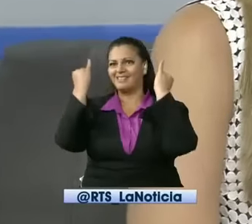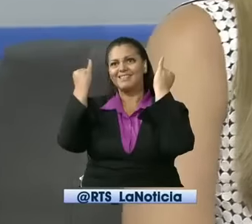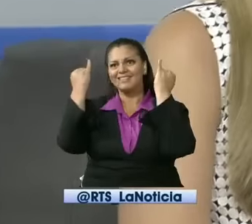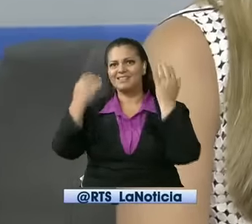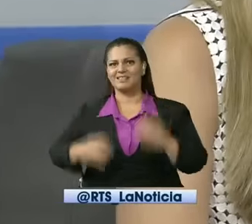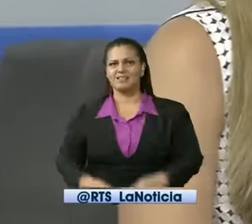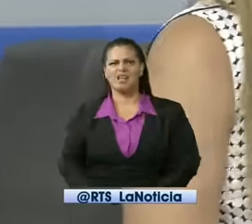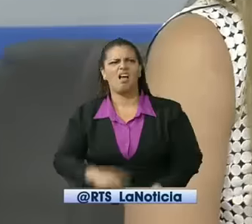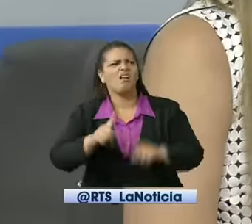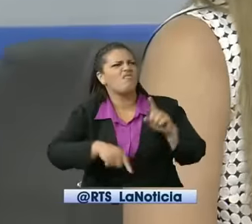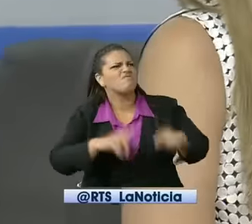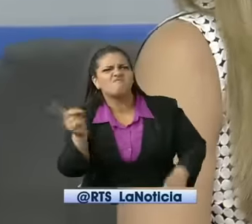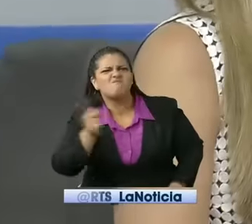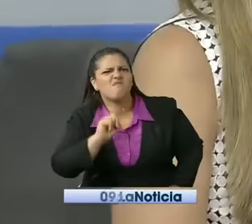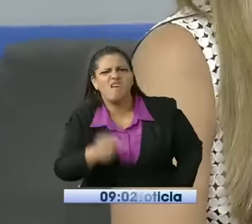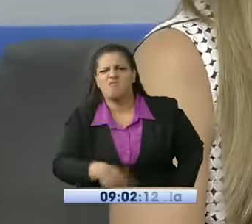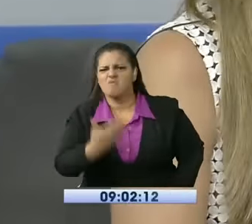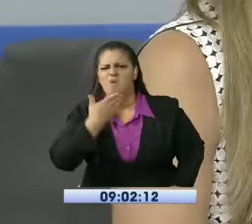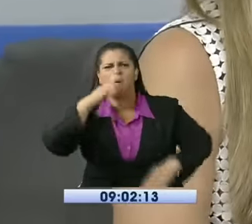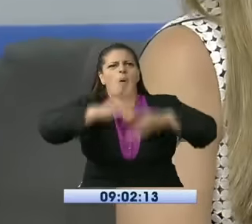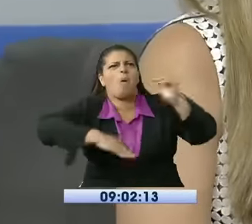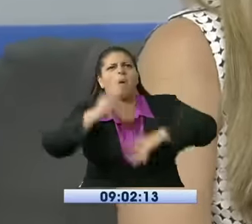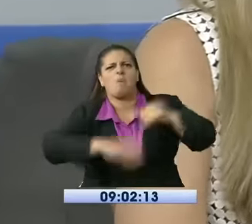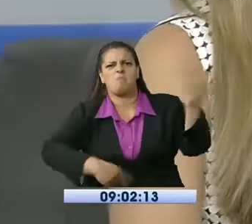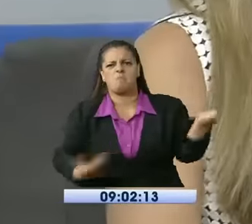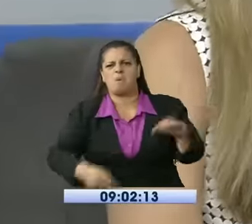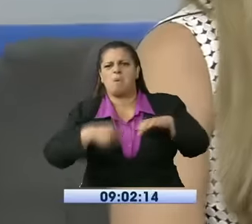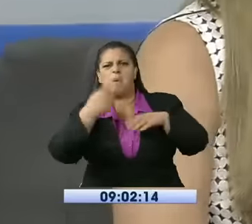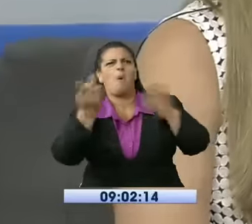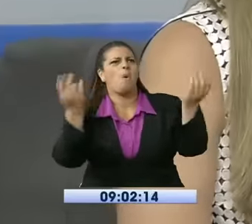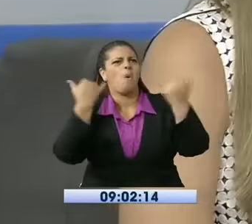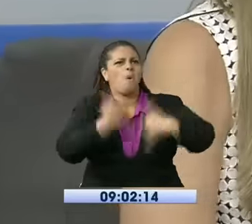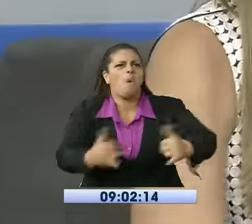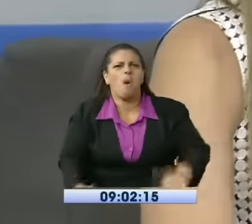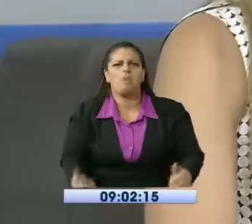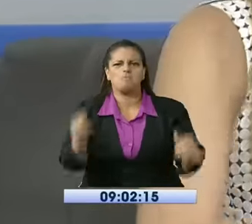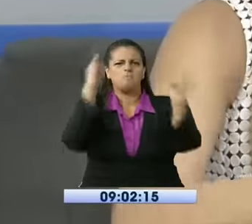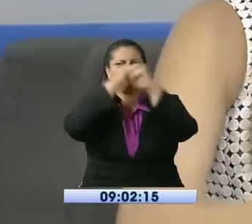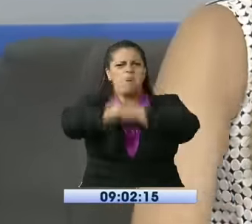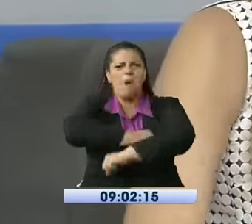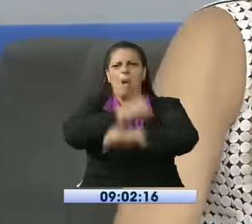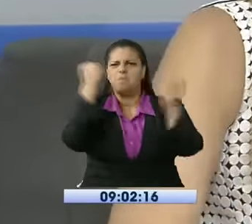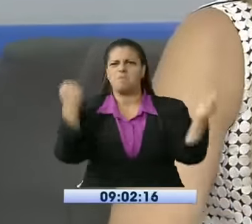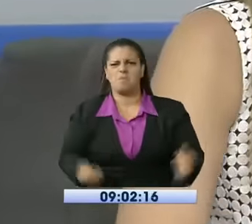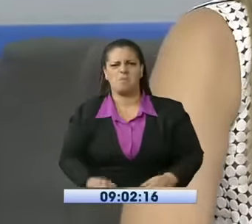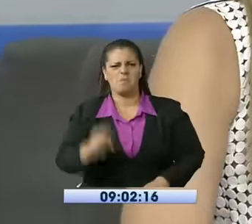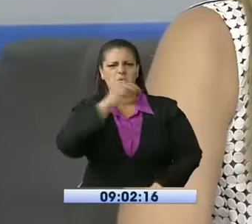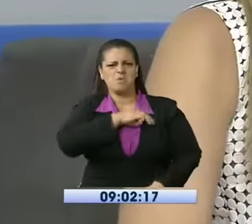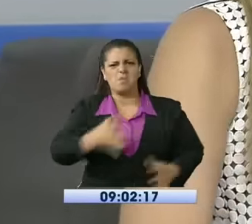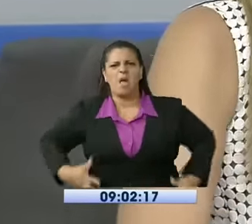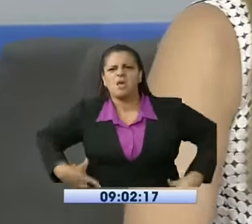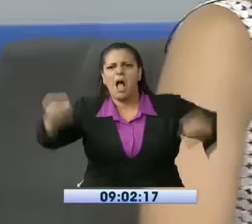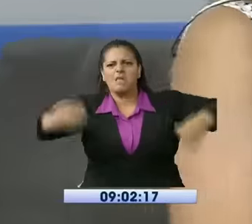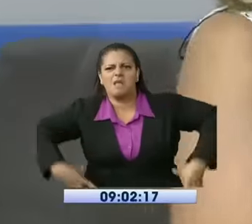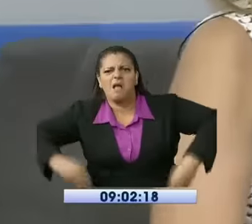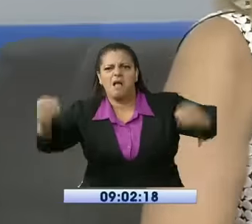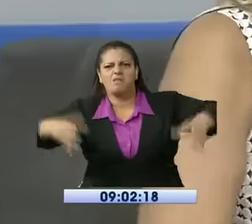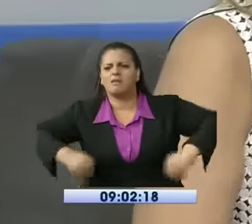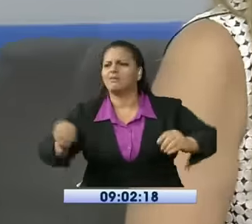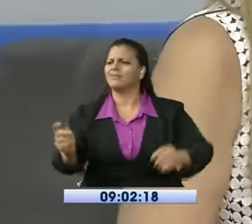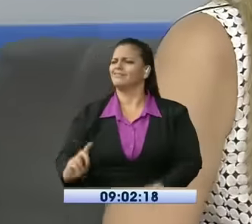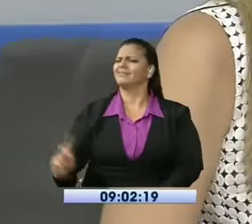Guayaquil, pero mentira, no le cuesta un solo centavo de dólar al municipio de Guayaquil, por ende, a los ciudadanos. Es inversión privada. Es inversión privada, es la